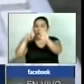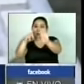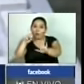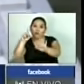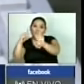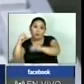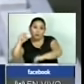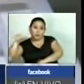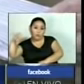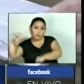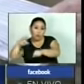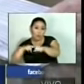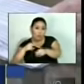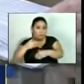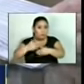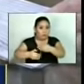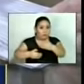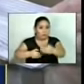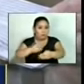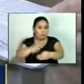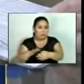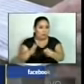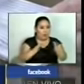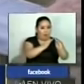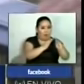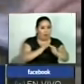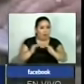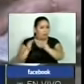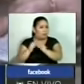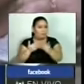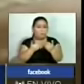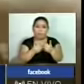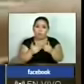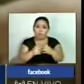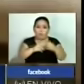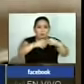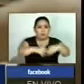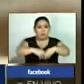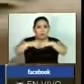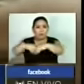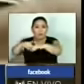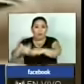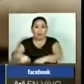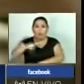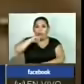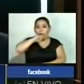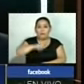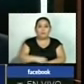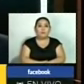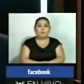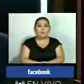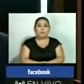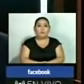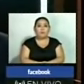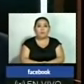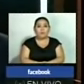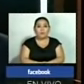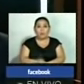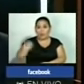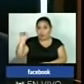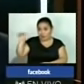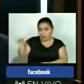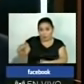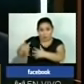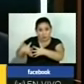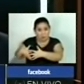dólares. A este ritmo, al menos 100.000 hogares salvadoreños podrían caer en la pobreza, según analistas. Si aumenta el